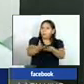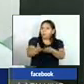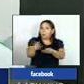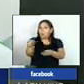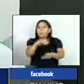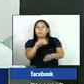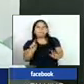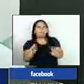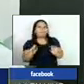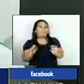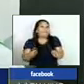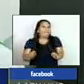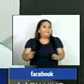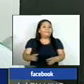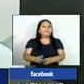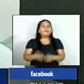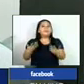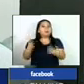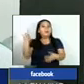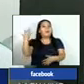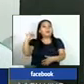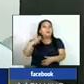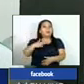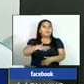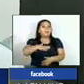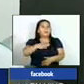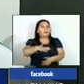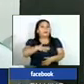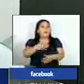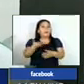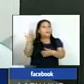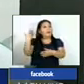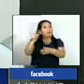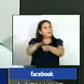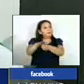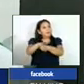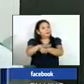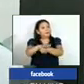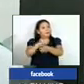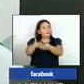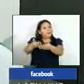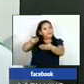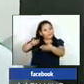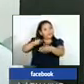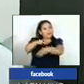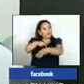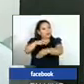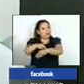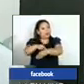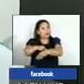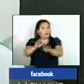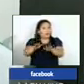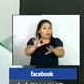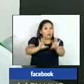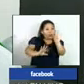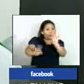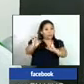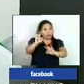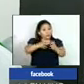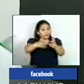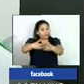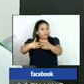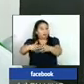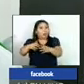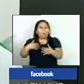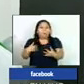clientes, a los público objetivo que ya tenían antes de esta situación. Pienso de que si no fuera por esto muchos comercios no hubieran hecho esta